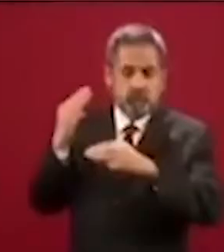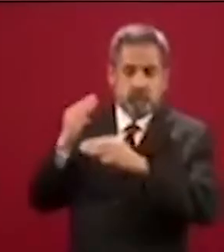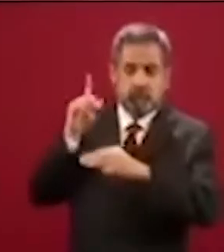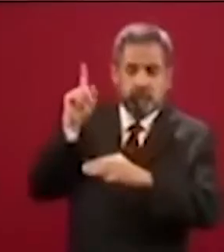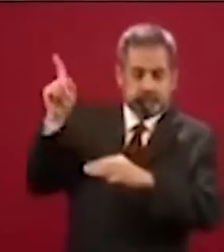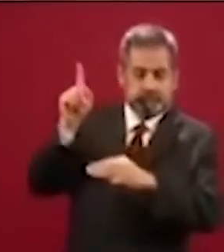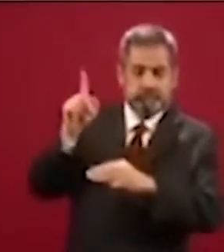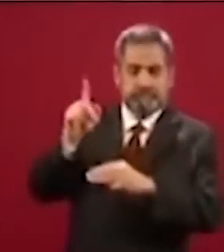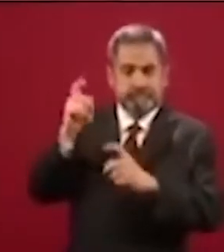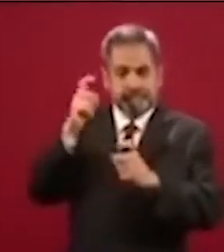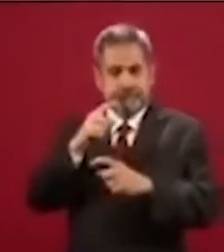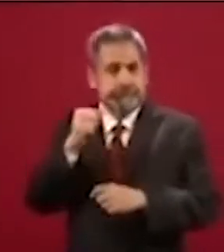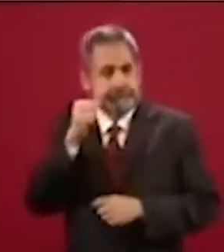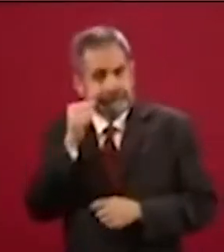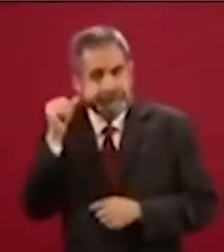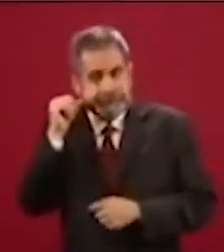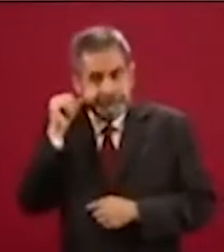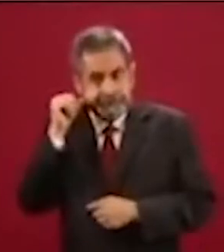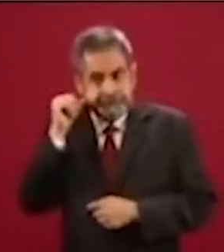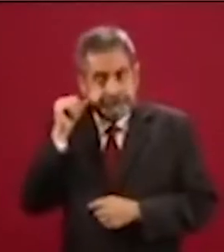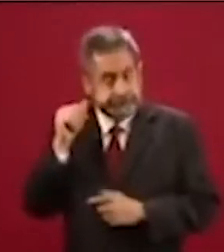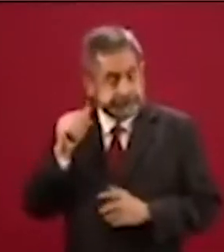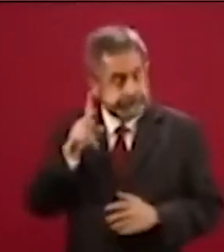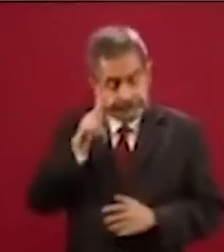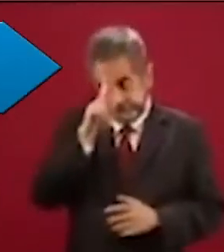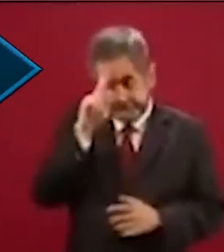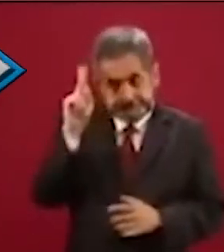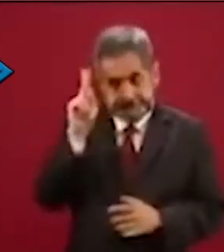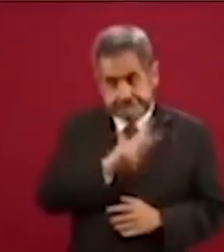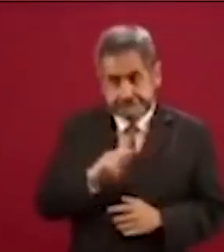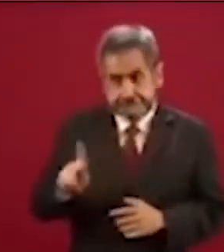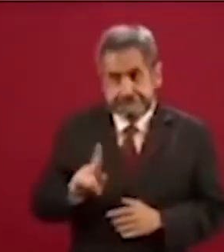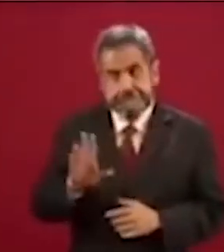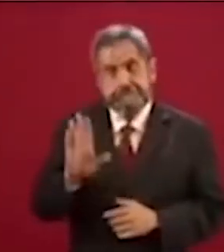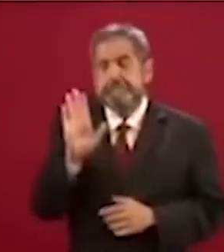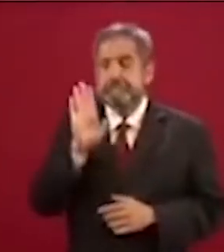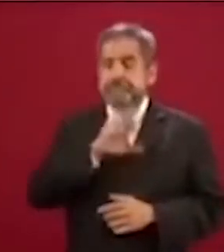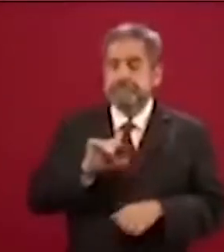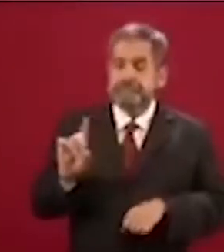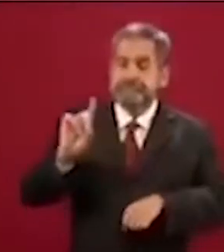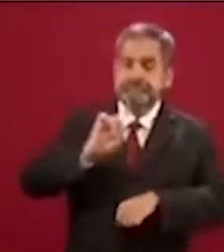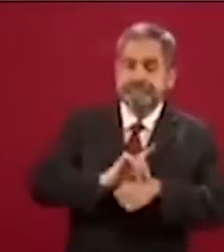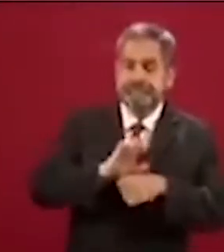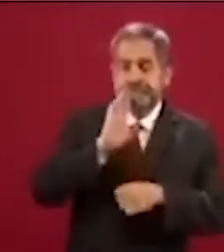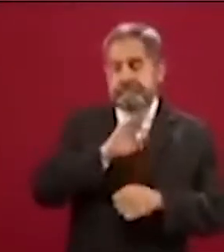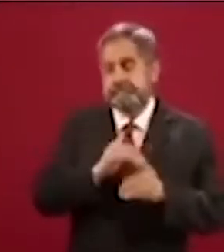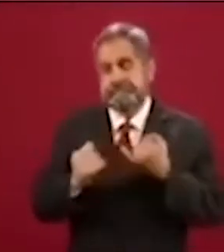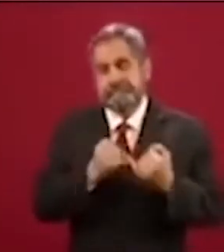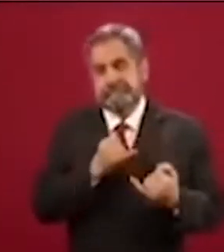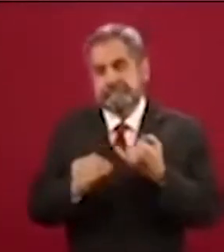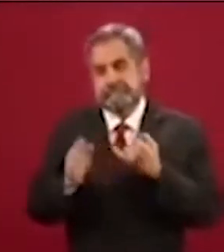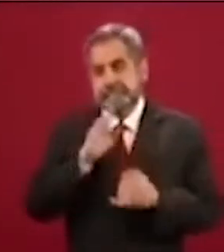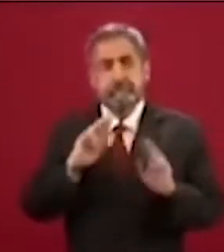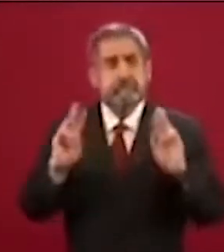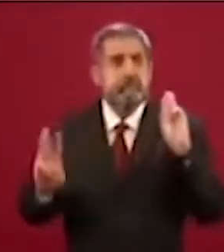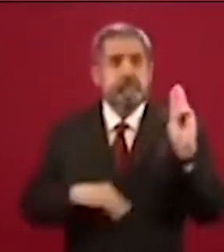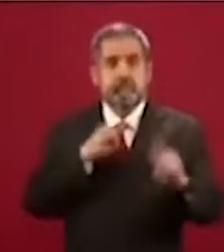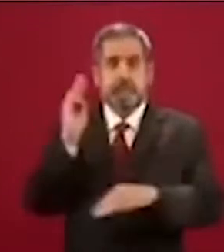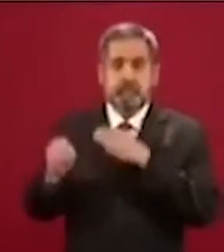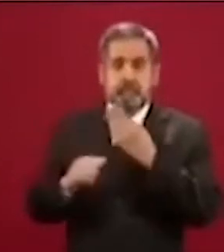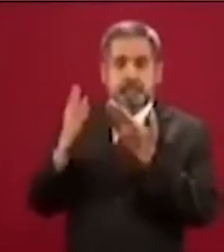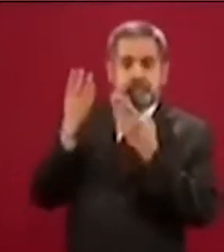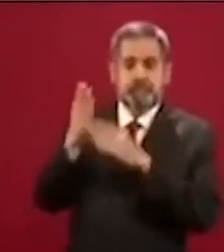El presidente Andrés Manuel López Obrador comentó en la conferencia de prensa matutina que se tienen las condiciones para resistir crisis económicas en el